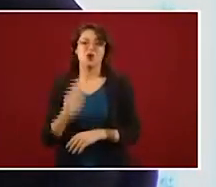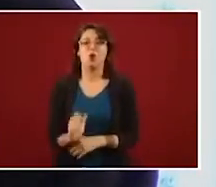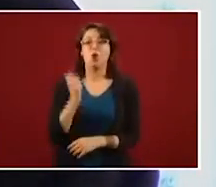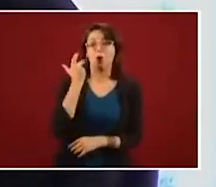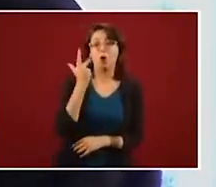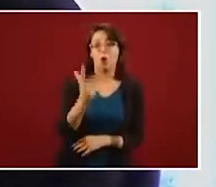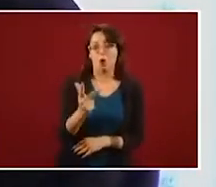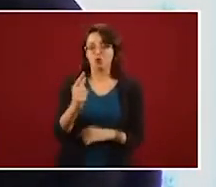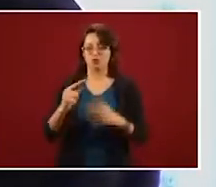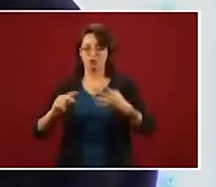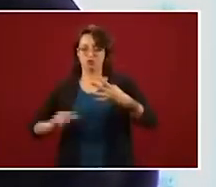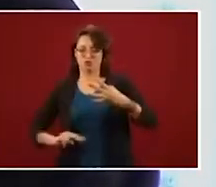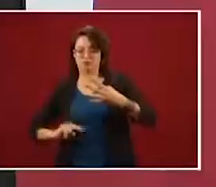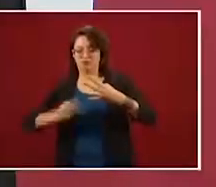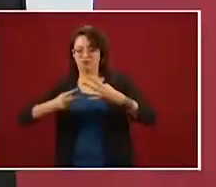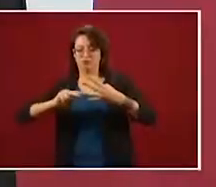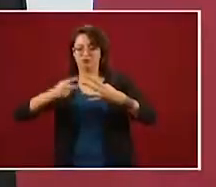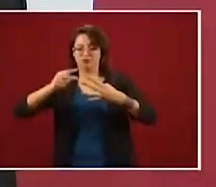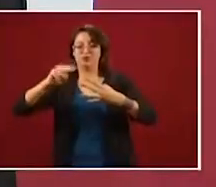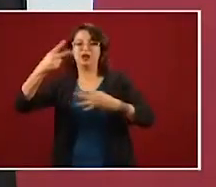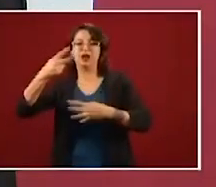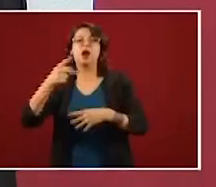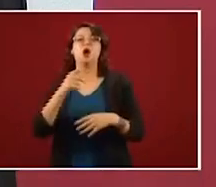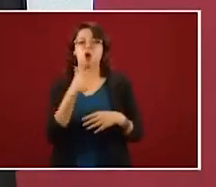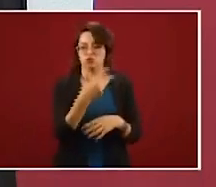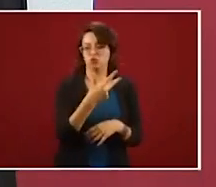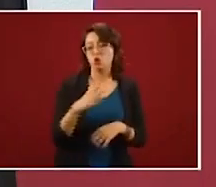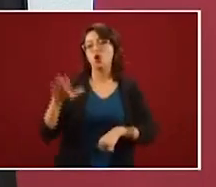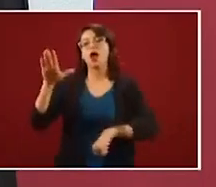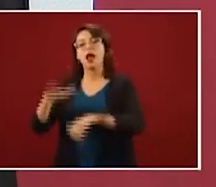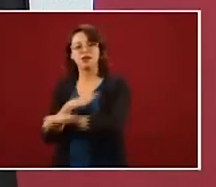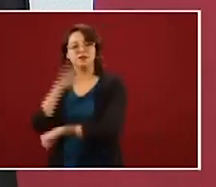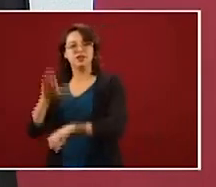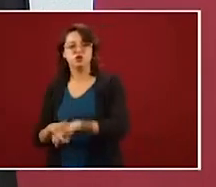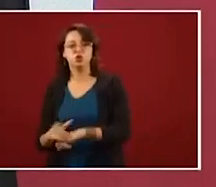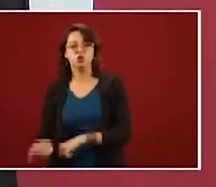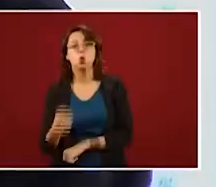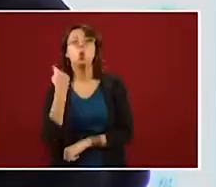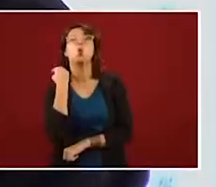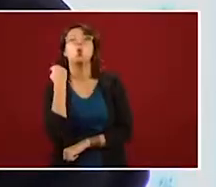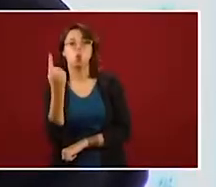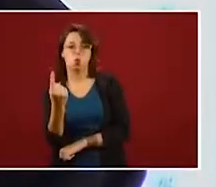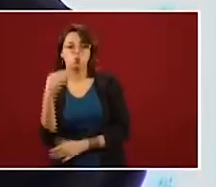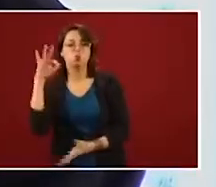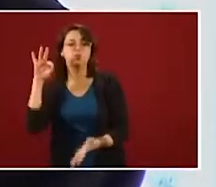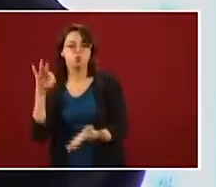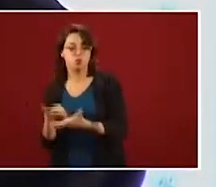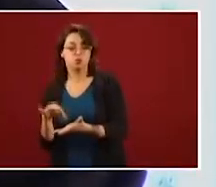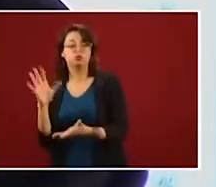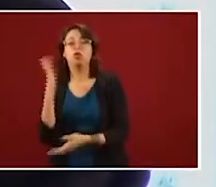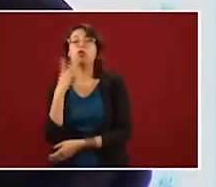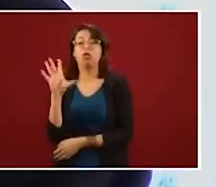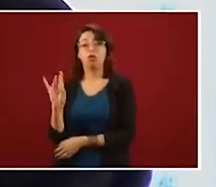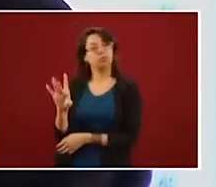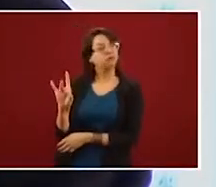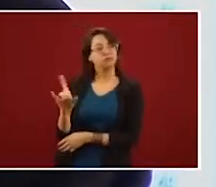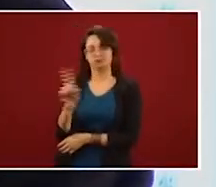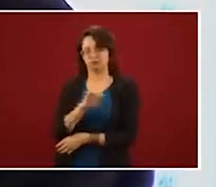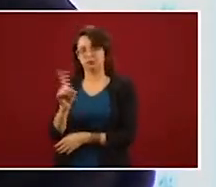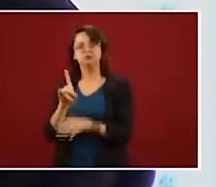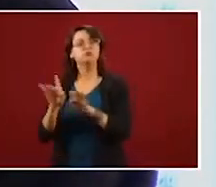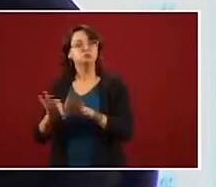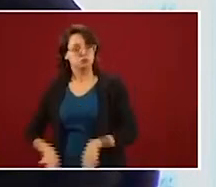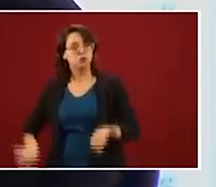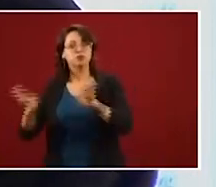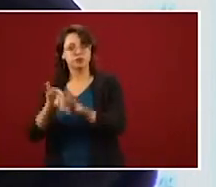posiciones, aunque evidentemente la calificación se eleva en esta unidad, que no es poca cosa en lo más mínimo.